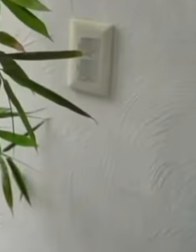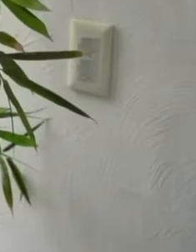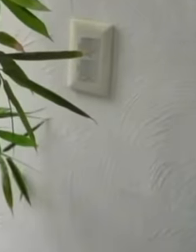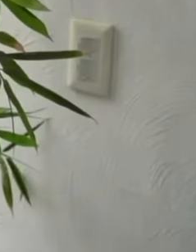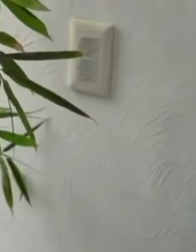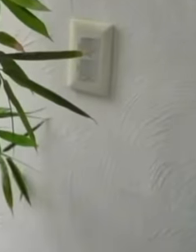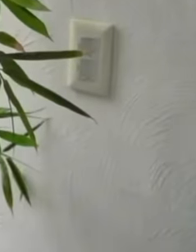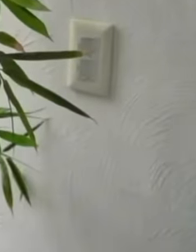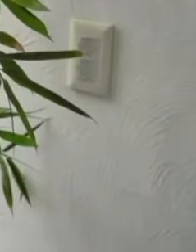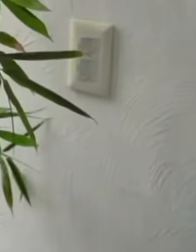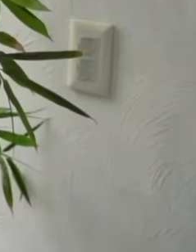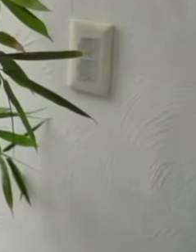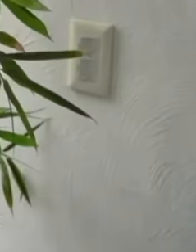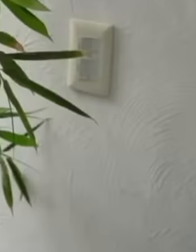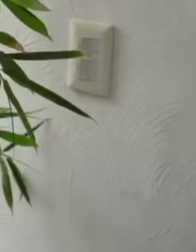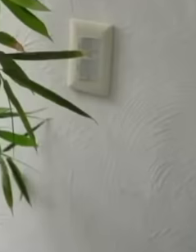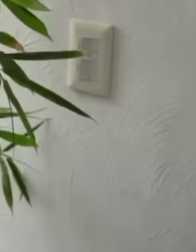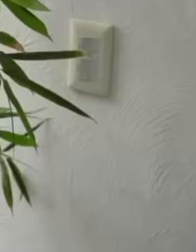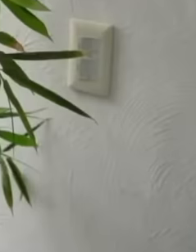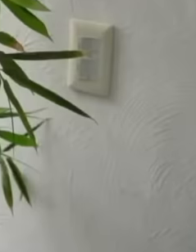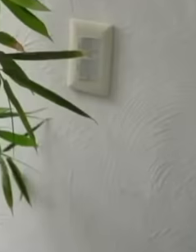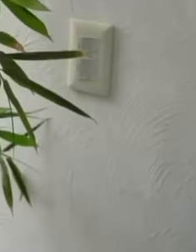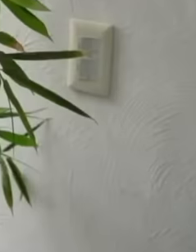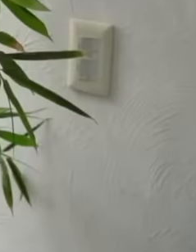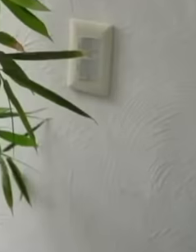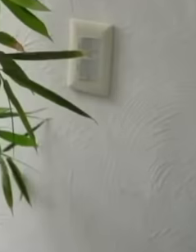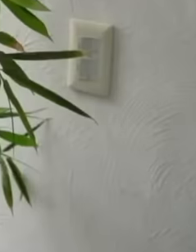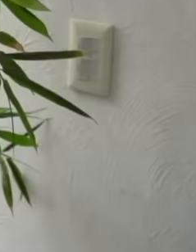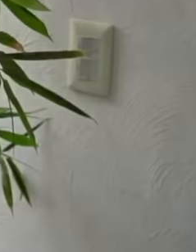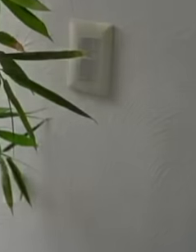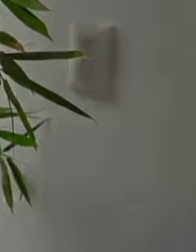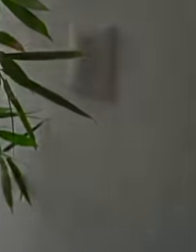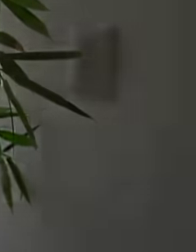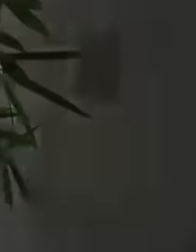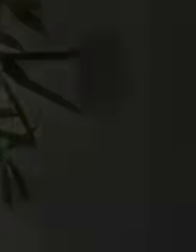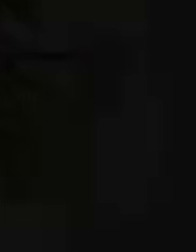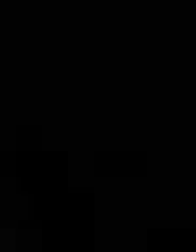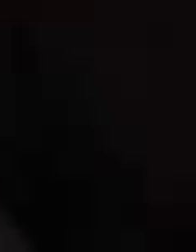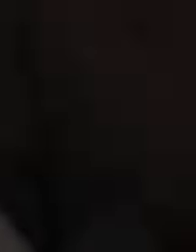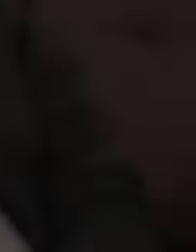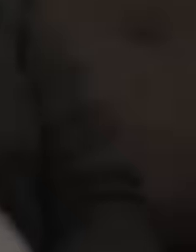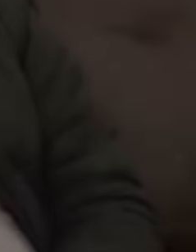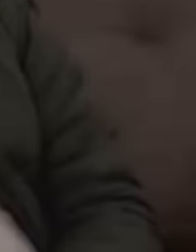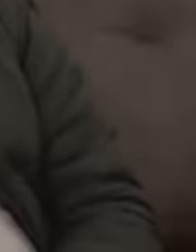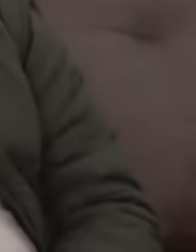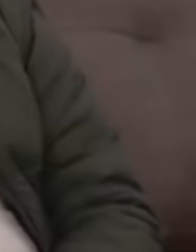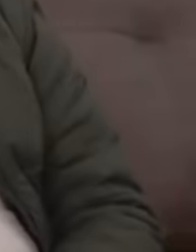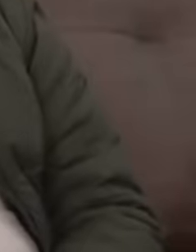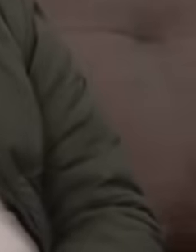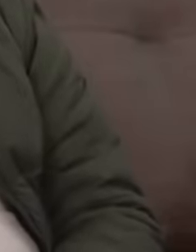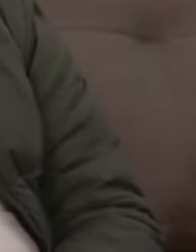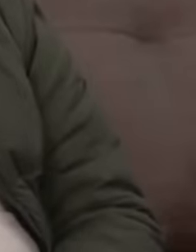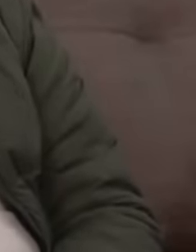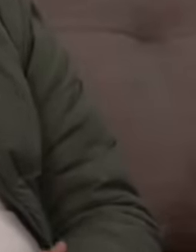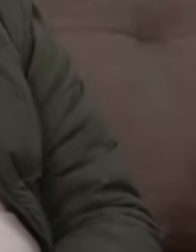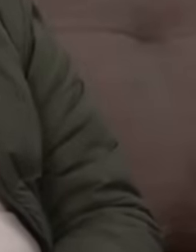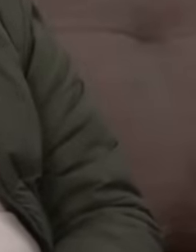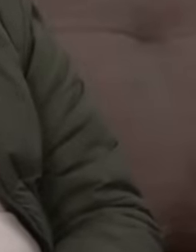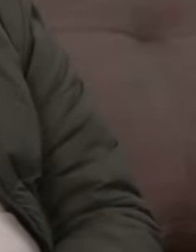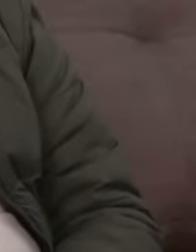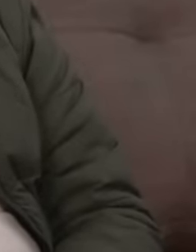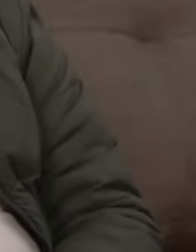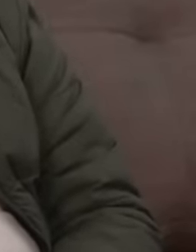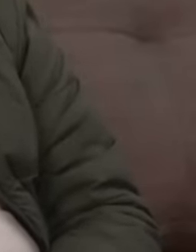llegó, pues toda su familia sí se quedó muy contenta al ver todos los comentarios. Cuando di el grito me